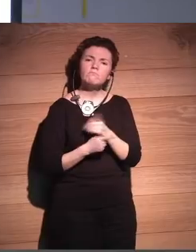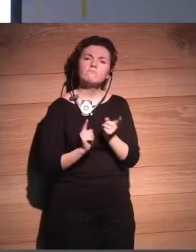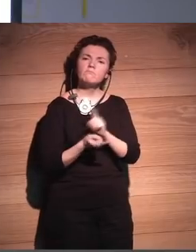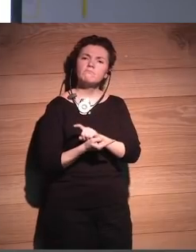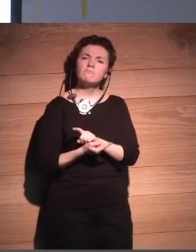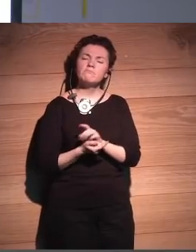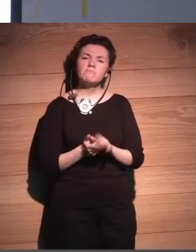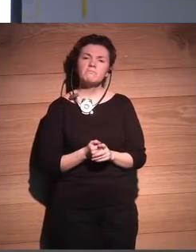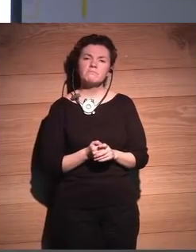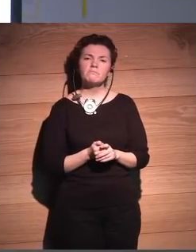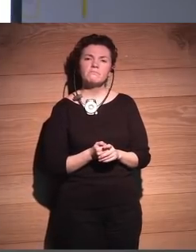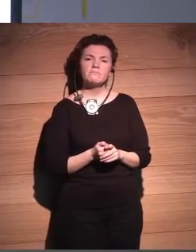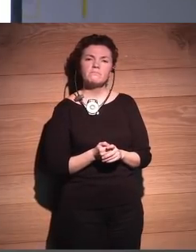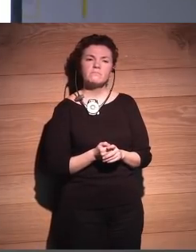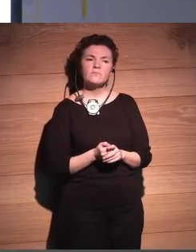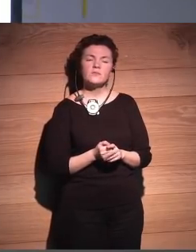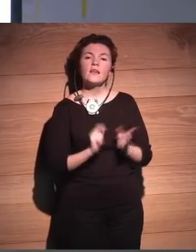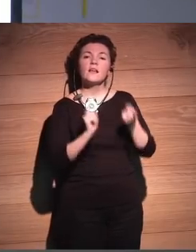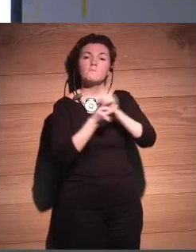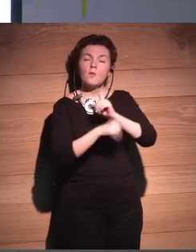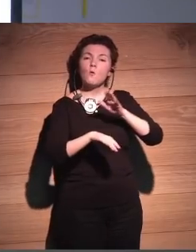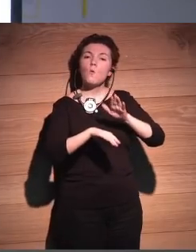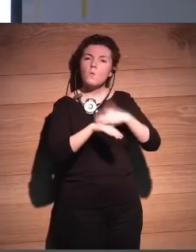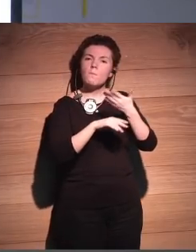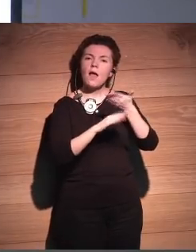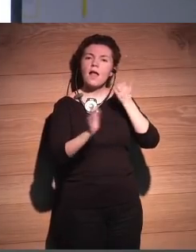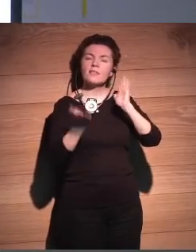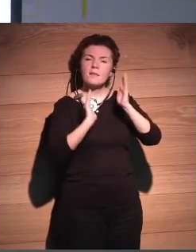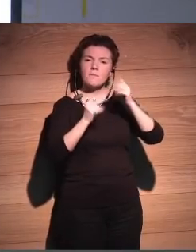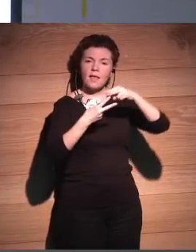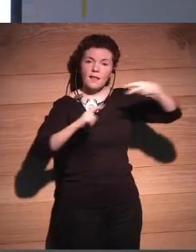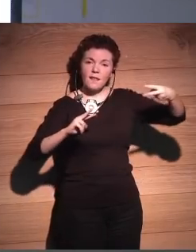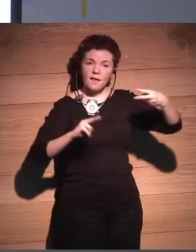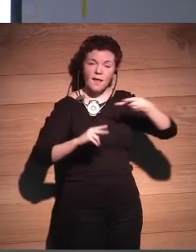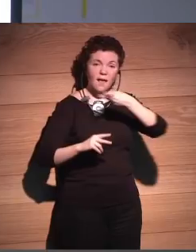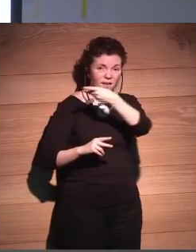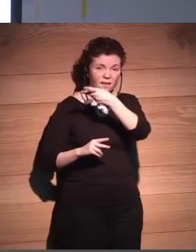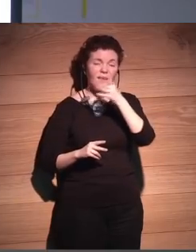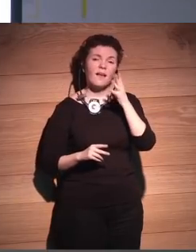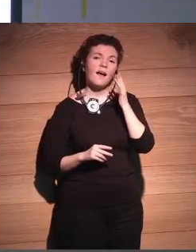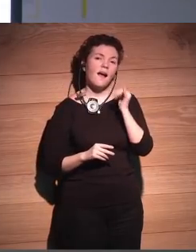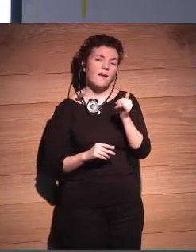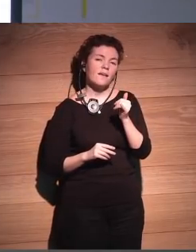Es decir, esto viene modificado por la terapia génica. Aquí tenemos